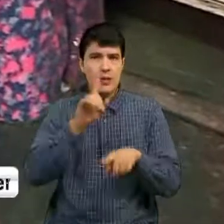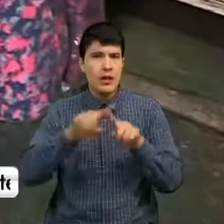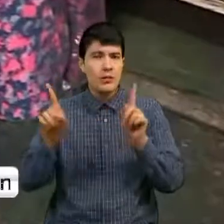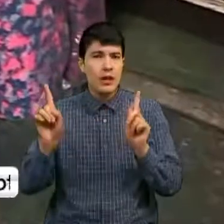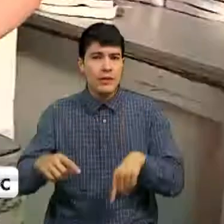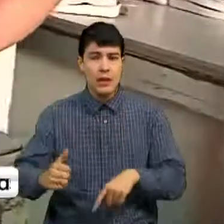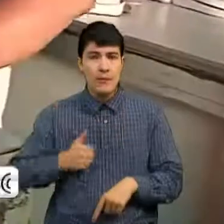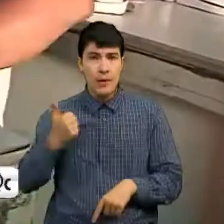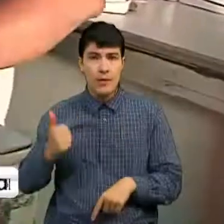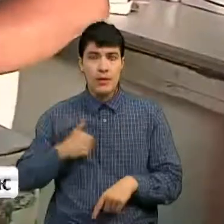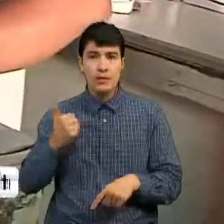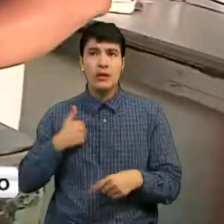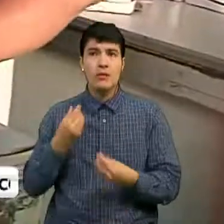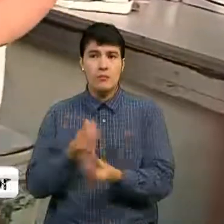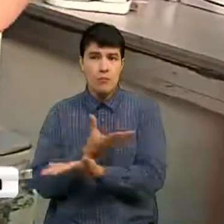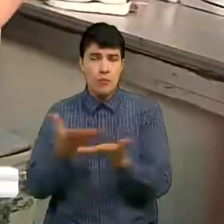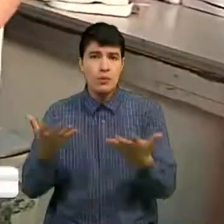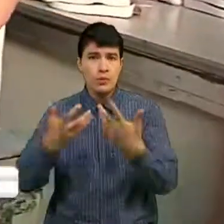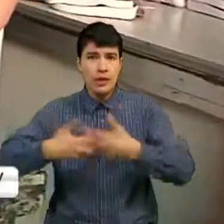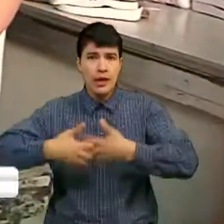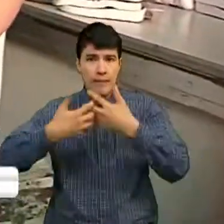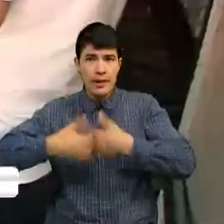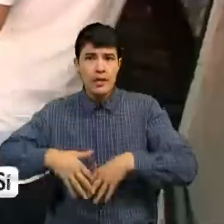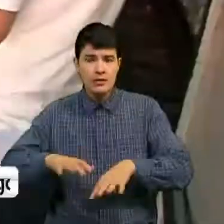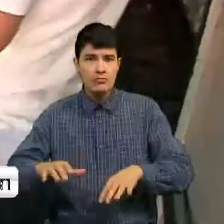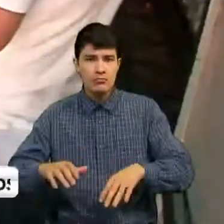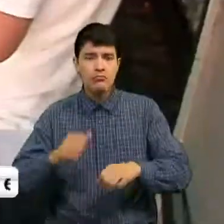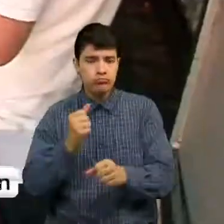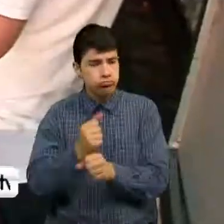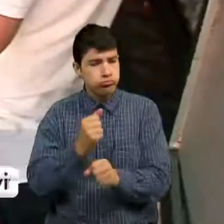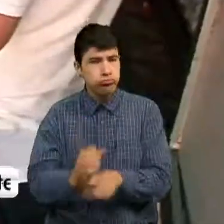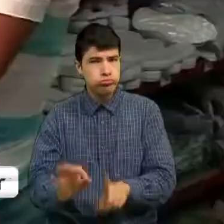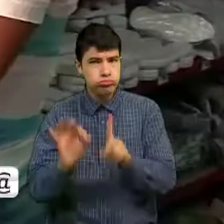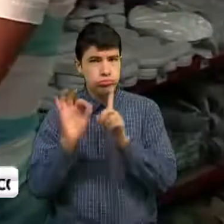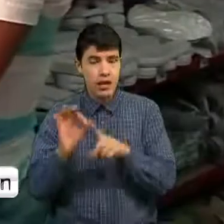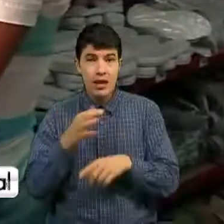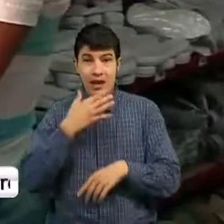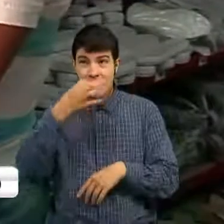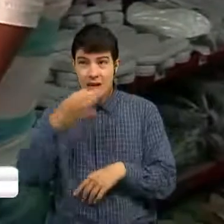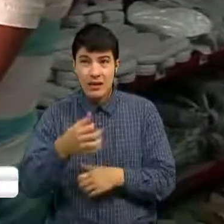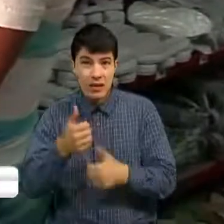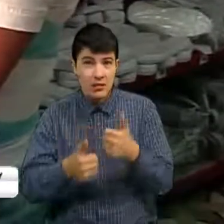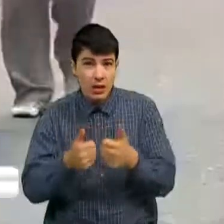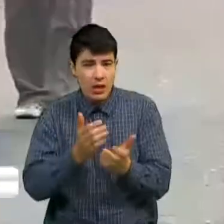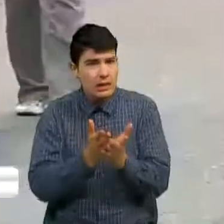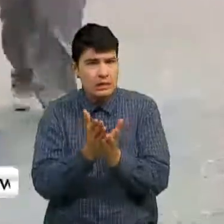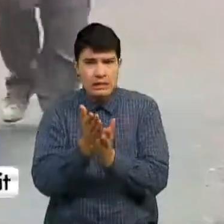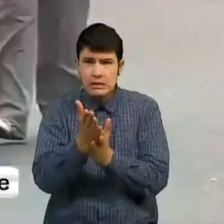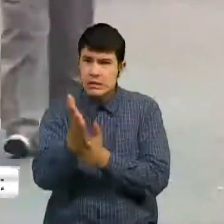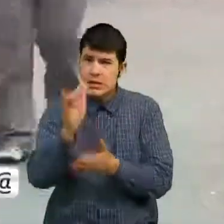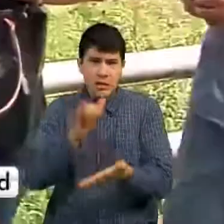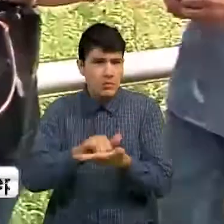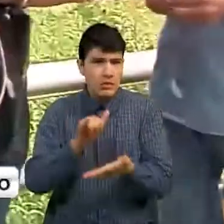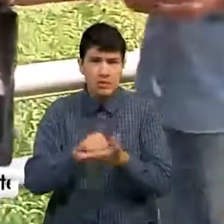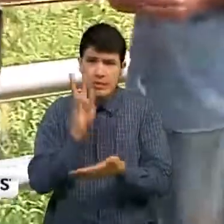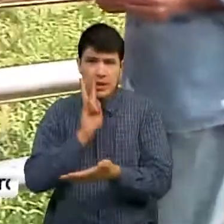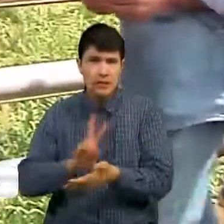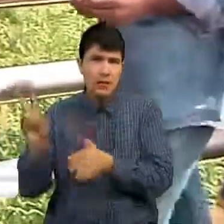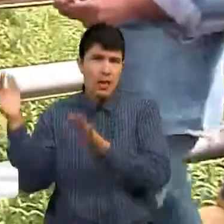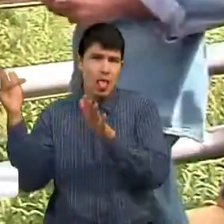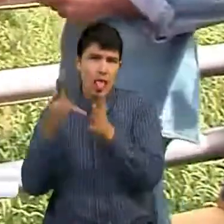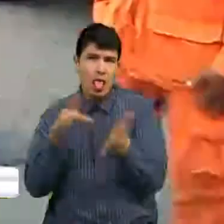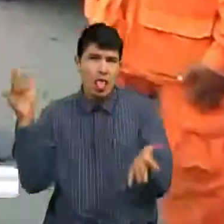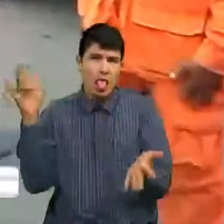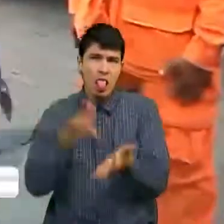de muchos empresarios de mano de obra calificada que es cierto yo creo que la realidad es que van a ser que llegan dos miles y miles de personas pero no es